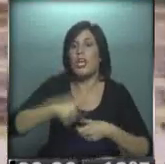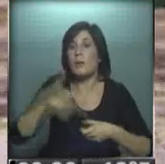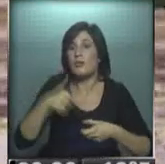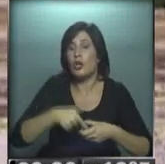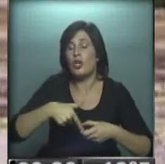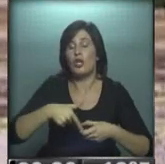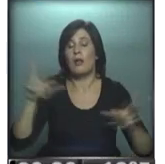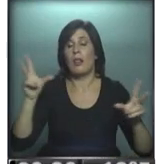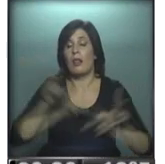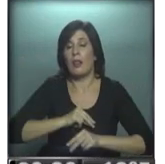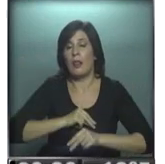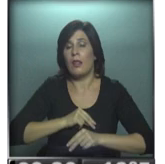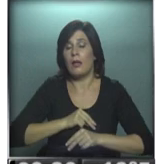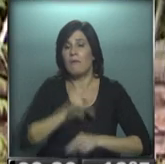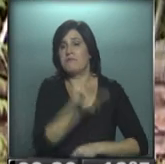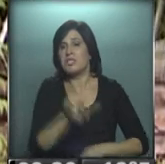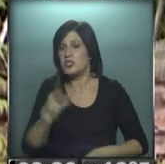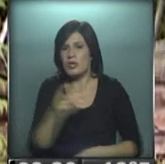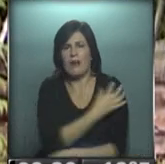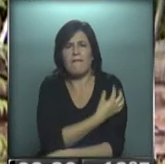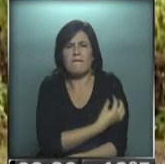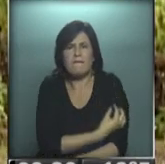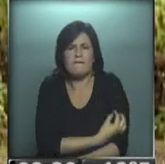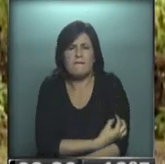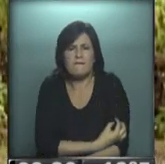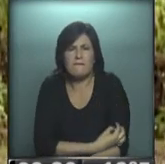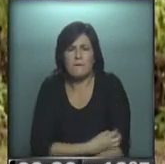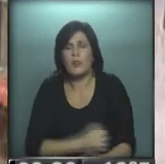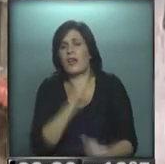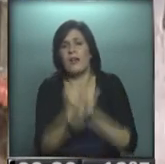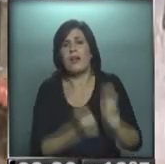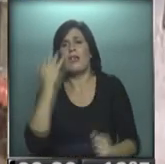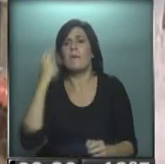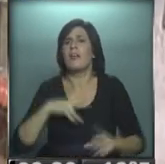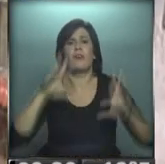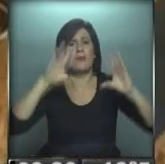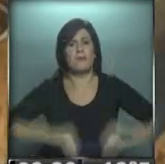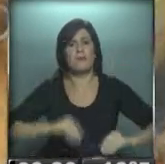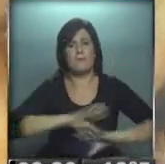casi fantasmas y su población se empobreció cuando las chimeneas de YPF se apagaron.